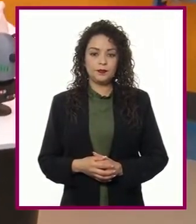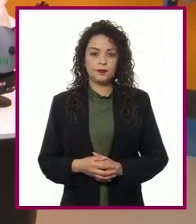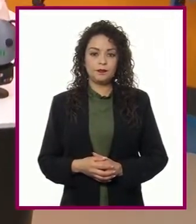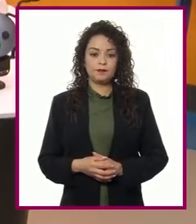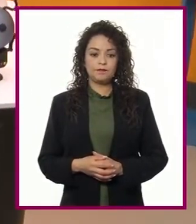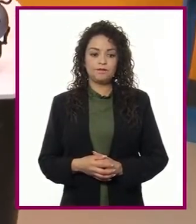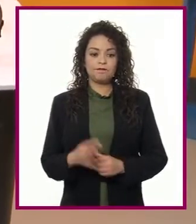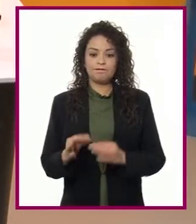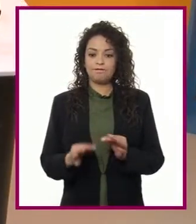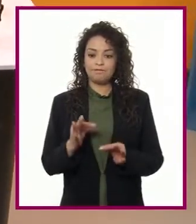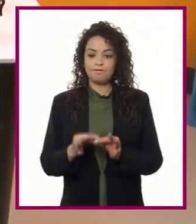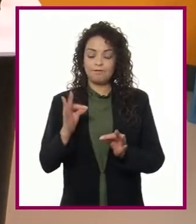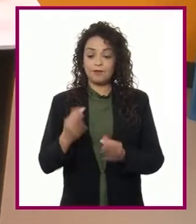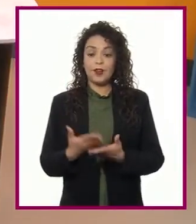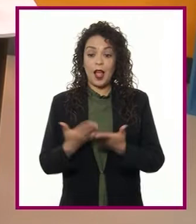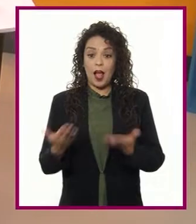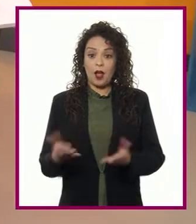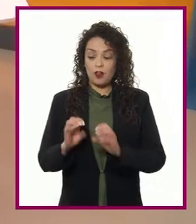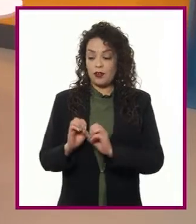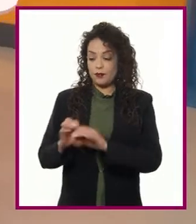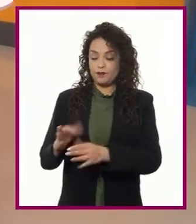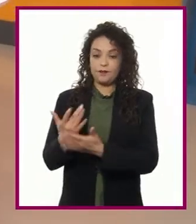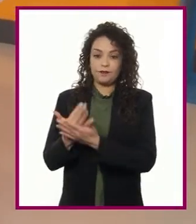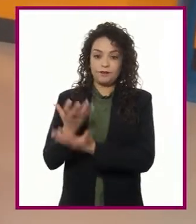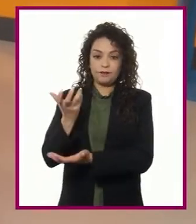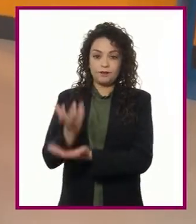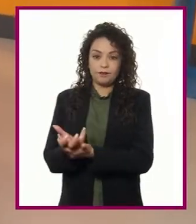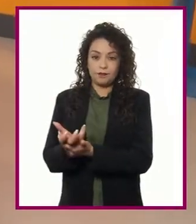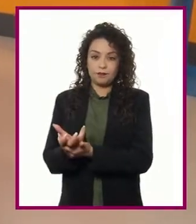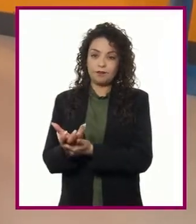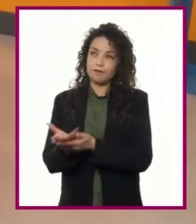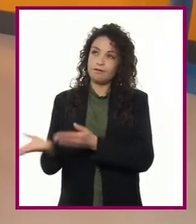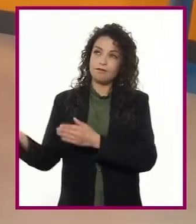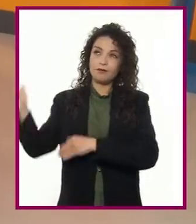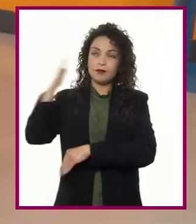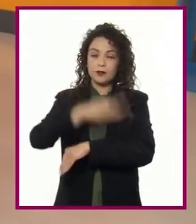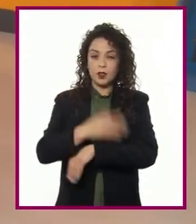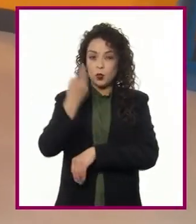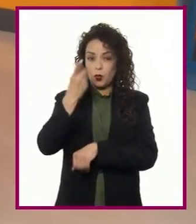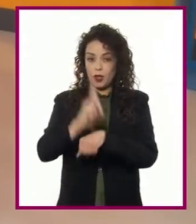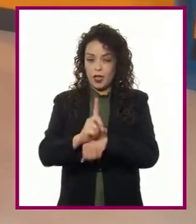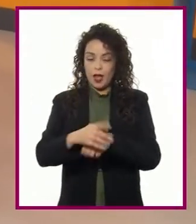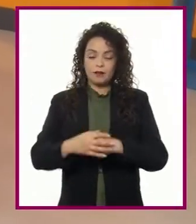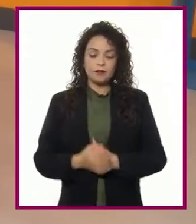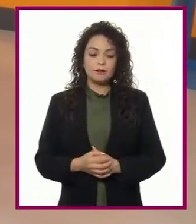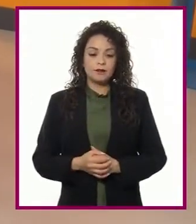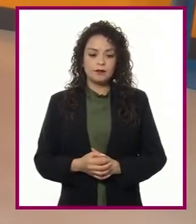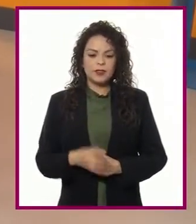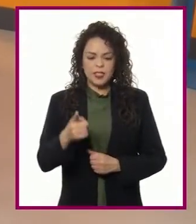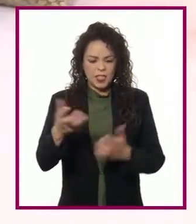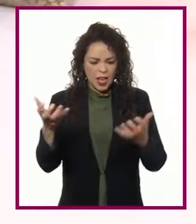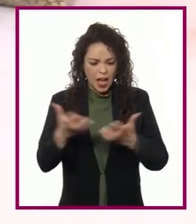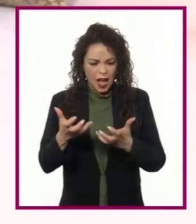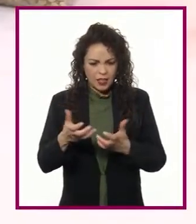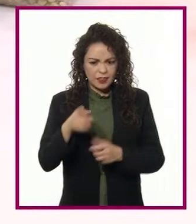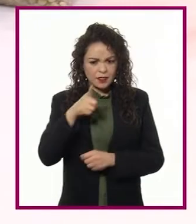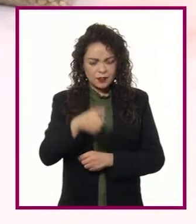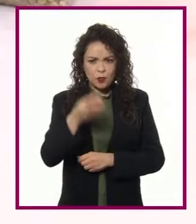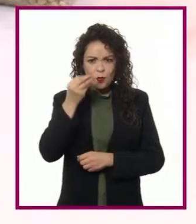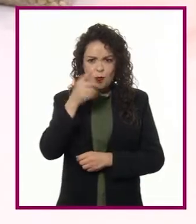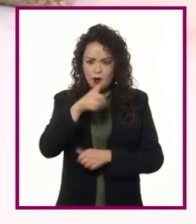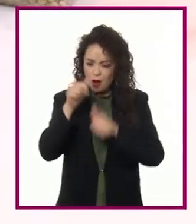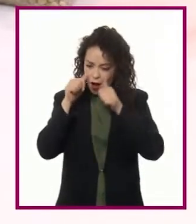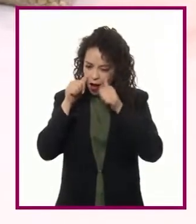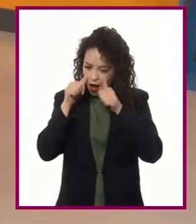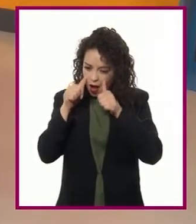Listo. Bien, ahora debo dejar esto durante un día completo. ¿Qué haces? Que te veo muy concentrado,